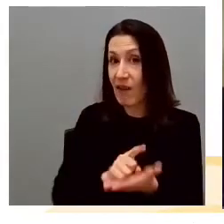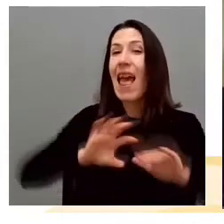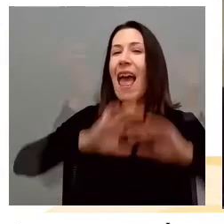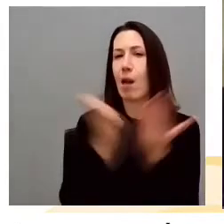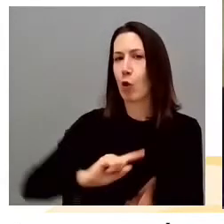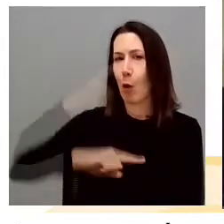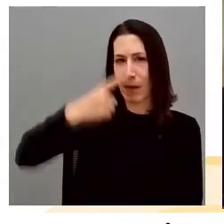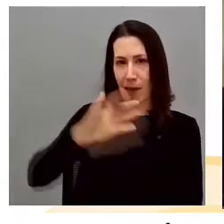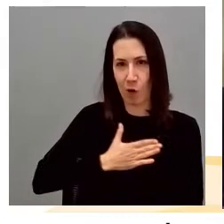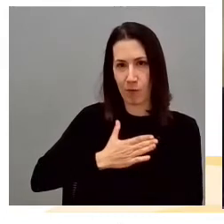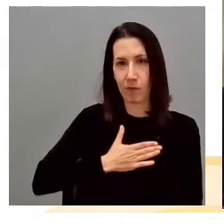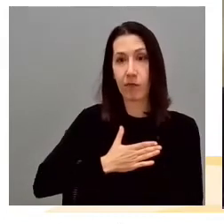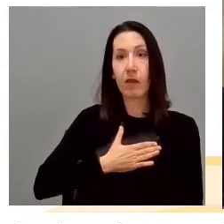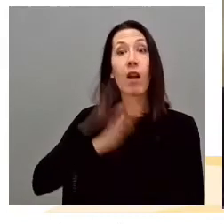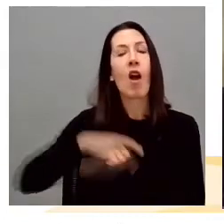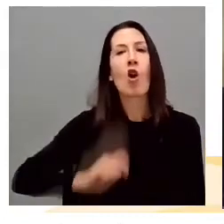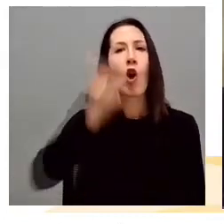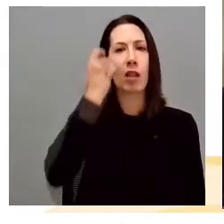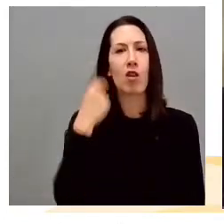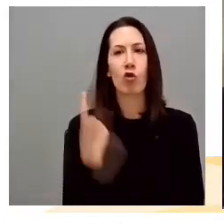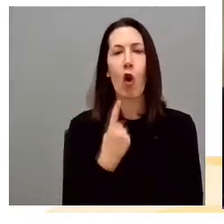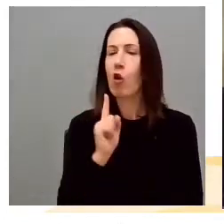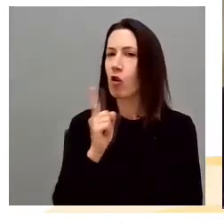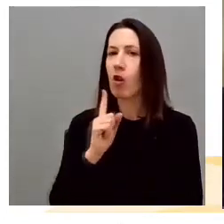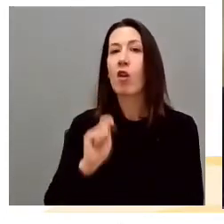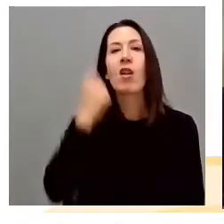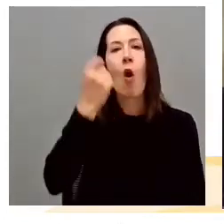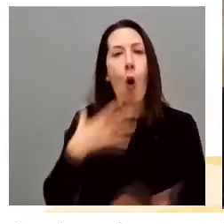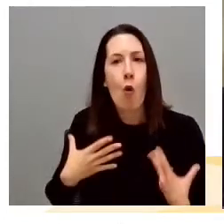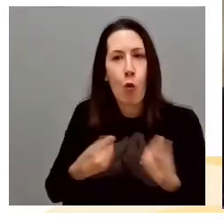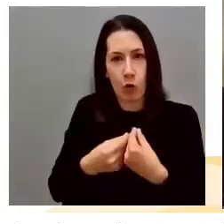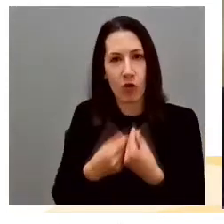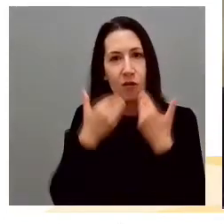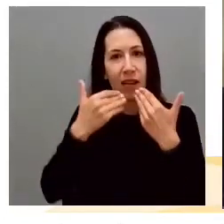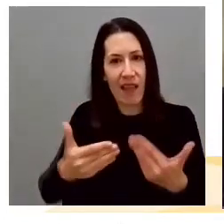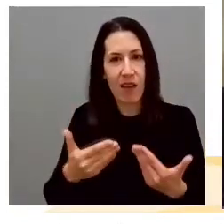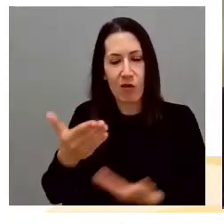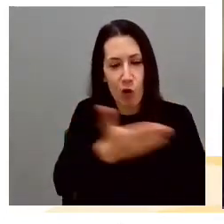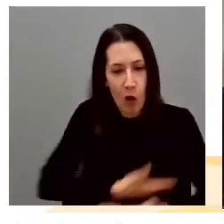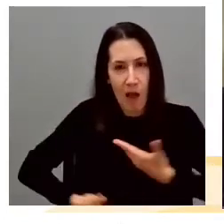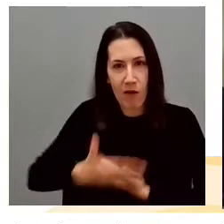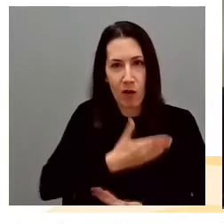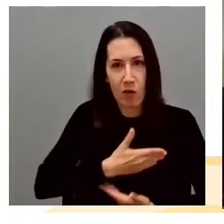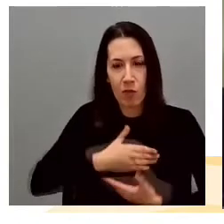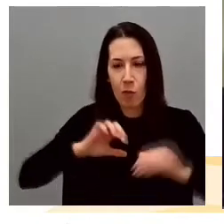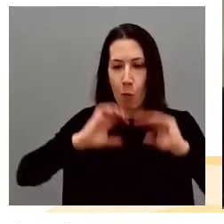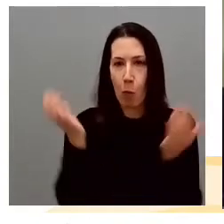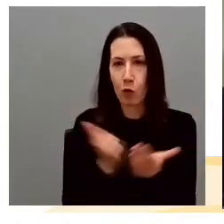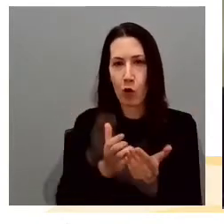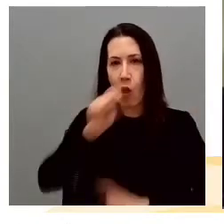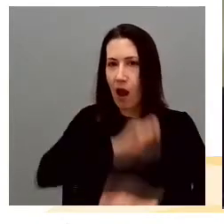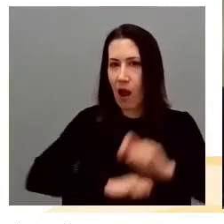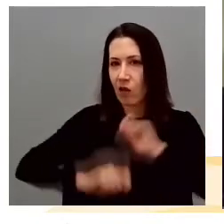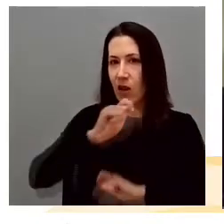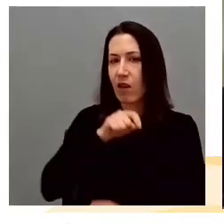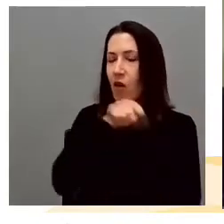conseguido juntos, desde la colaboración del mundo asociativo, ese gran